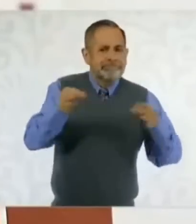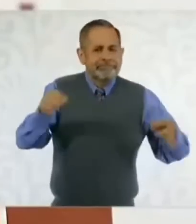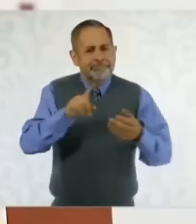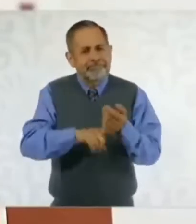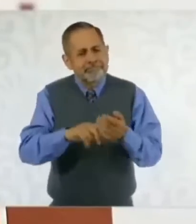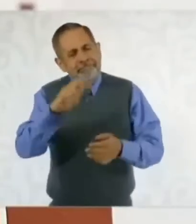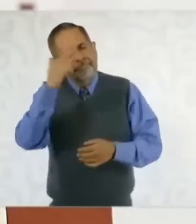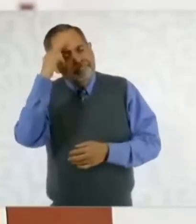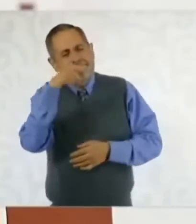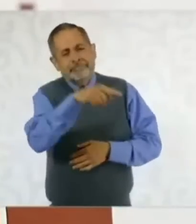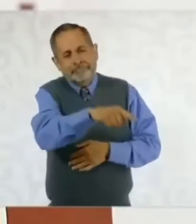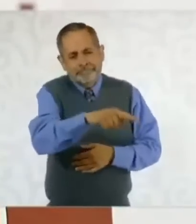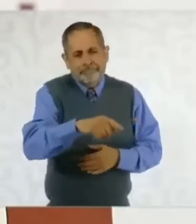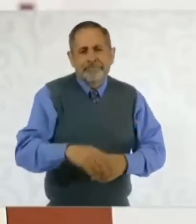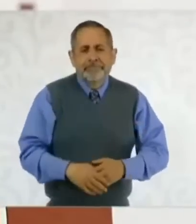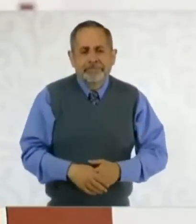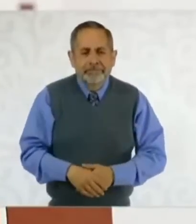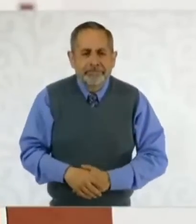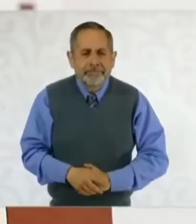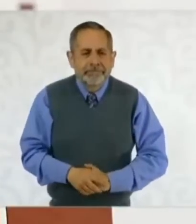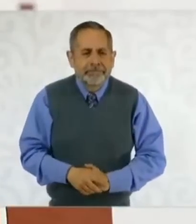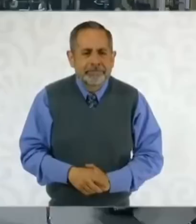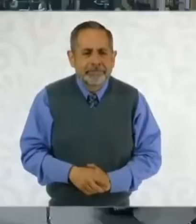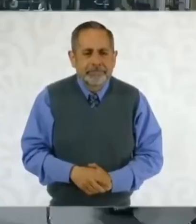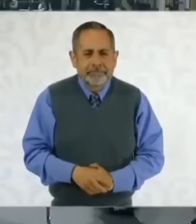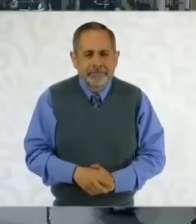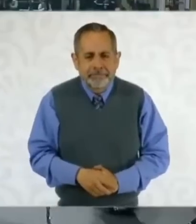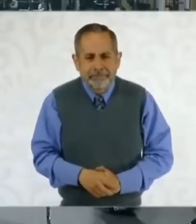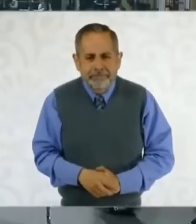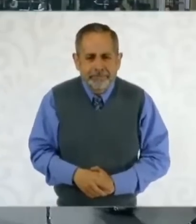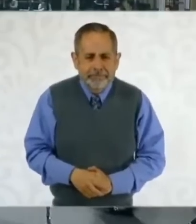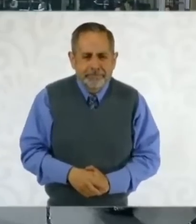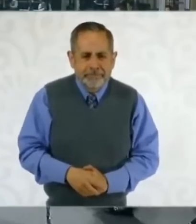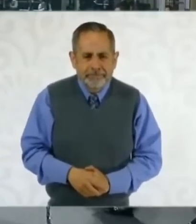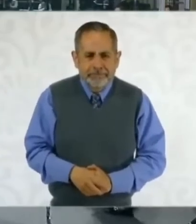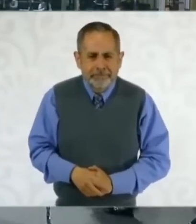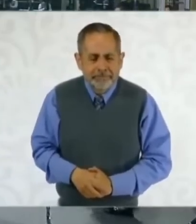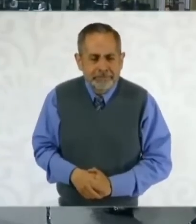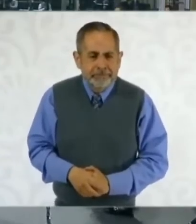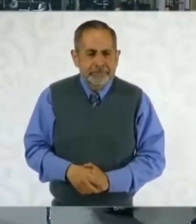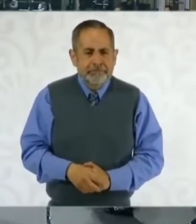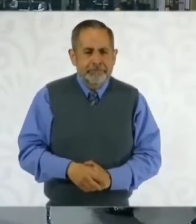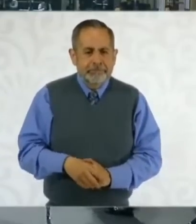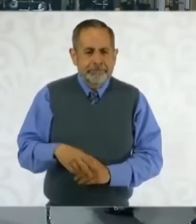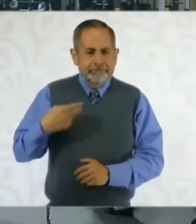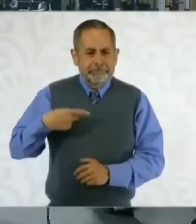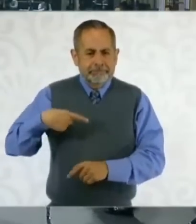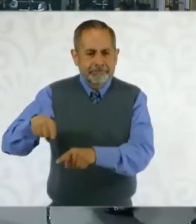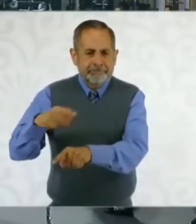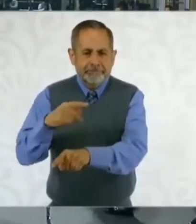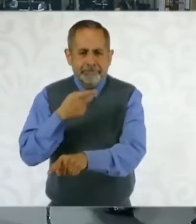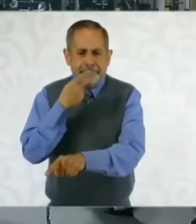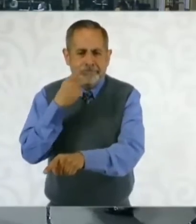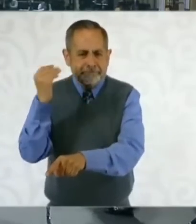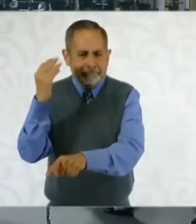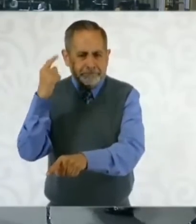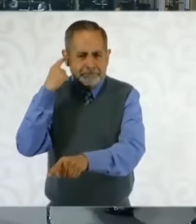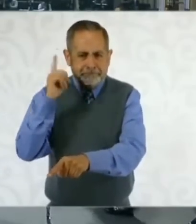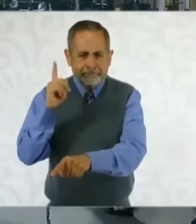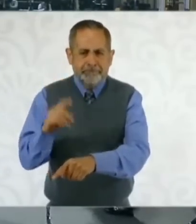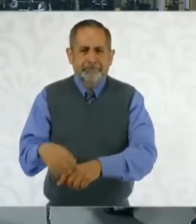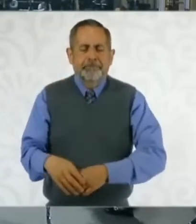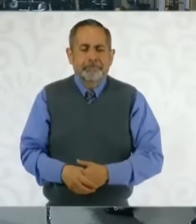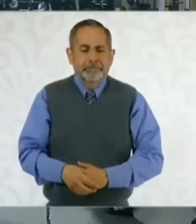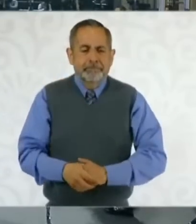a que… Ese supuesto golpe de Estado, porque el pueblo raso, los que viajamos en el metro, las peceras,